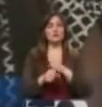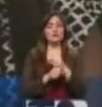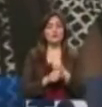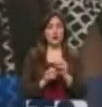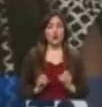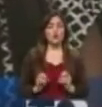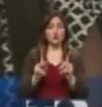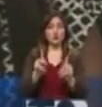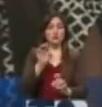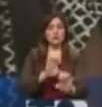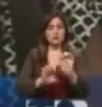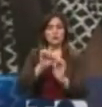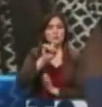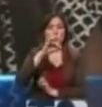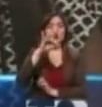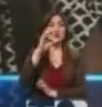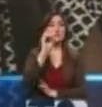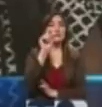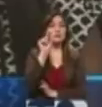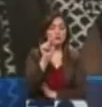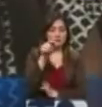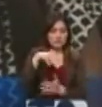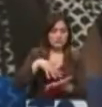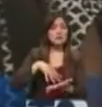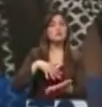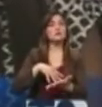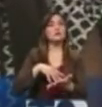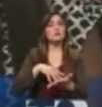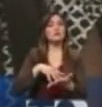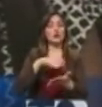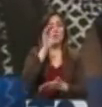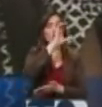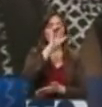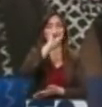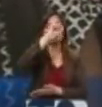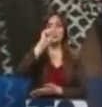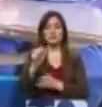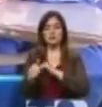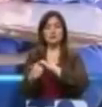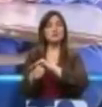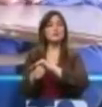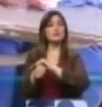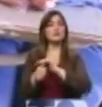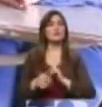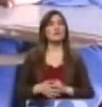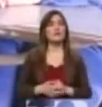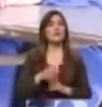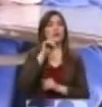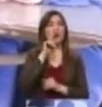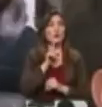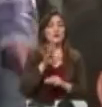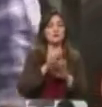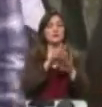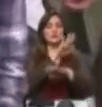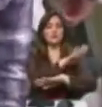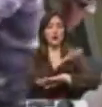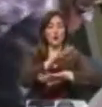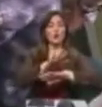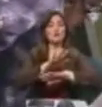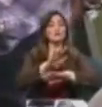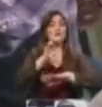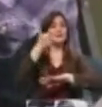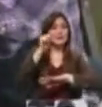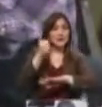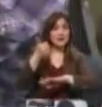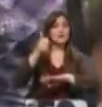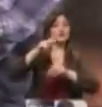oportunidad de evaluar a 180 mil estudiantes aproximadamente entre Costa, Sierra y Galápagos. Las pruebas se realizan a alumnos de décimo y tercer